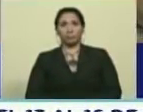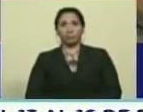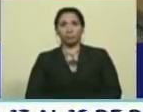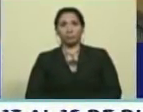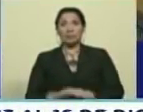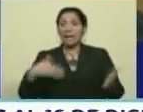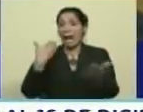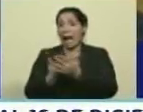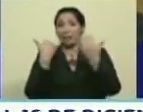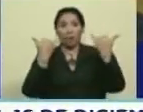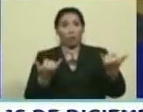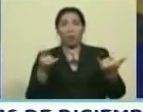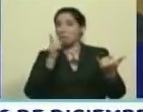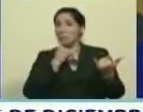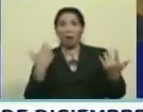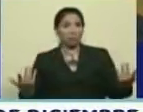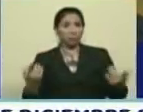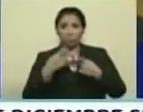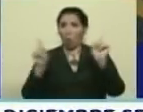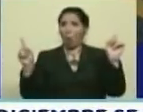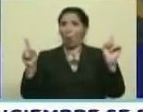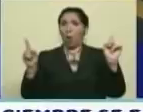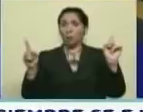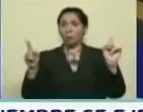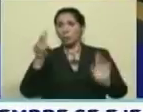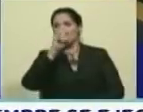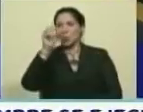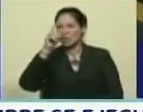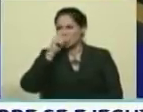Hasta ahora no ha habido otro en 200 años republicano.